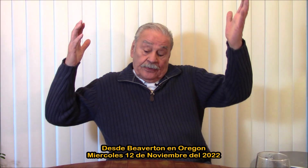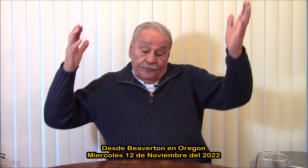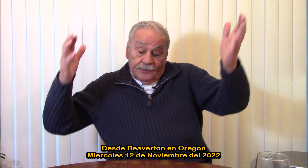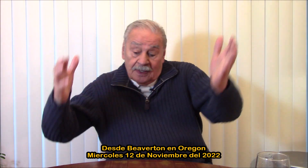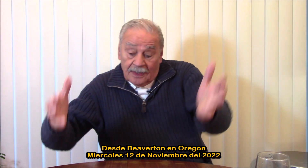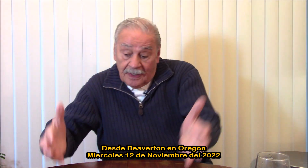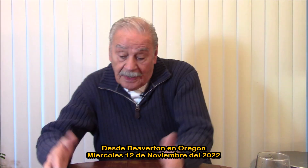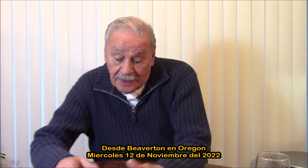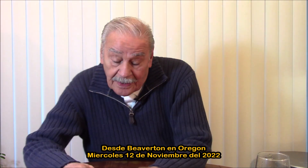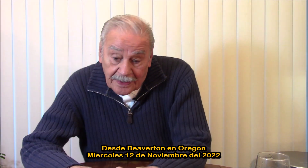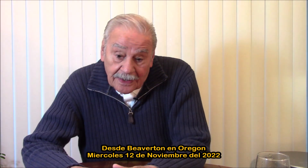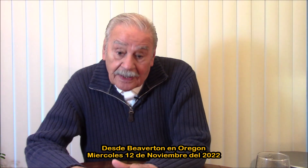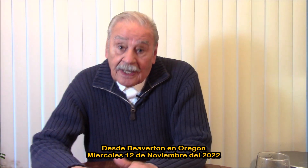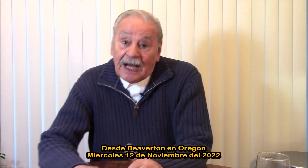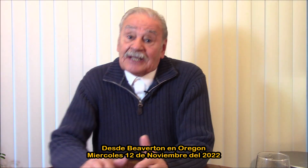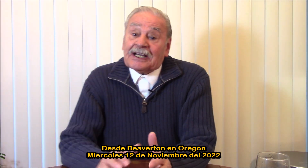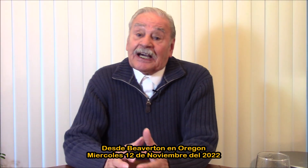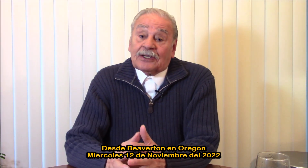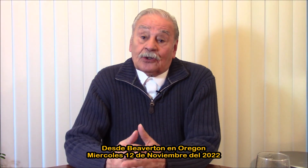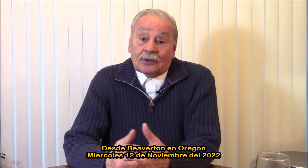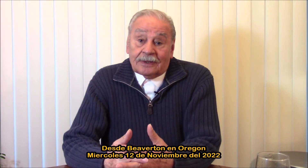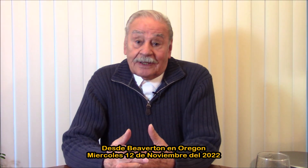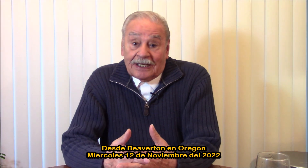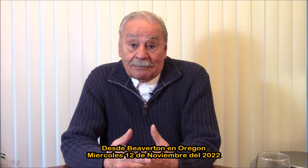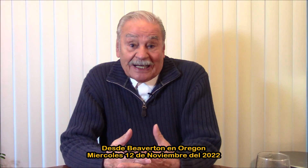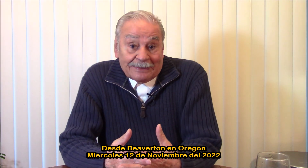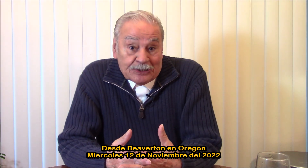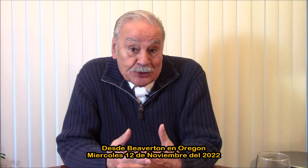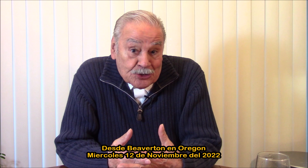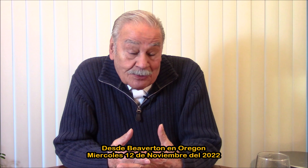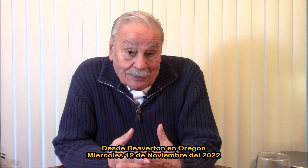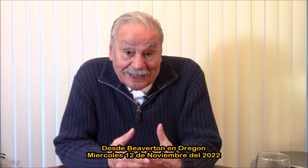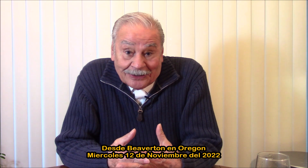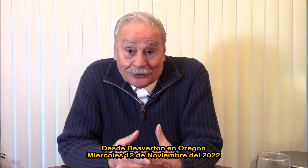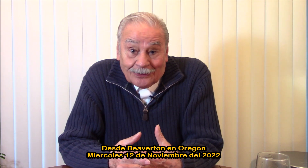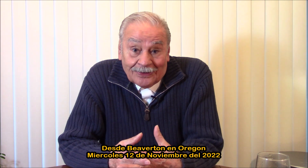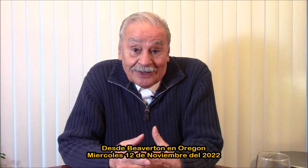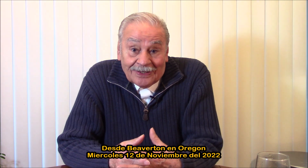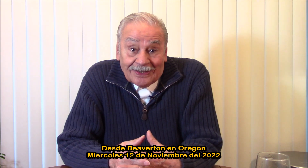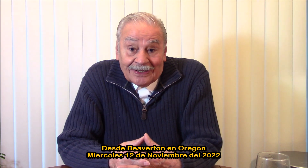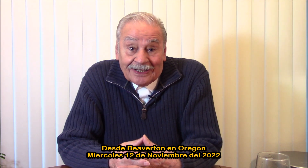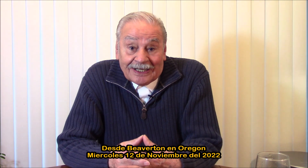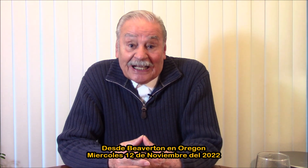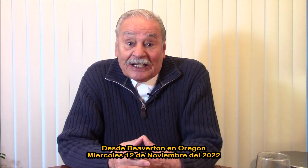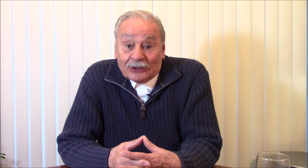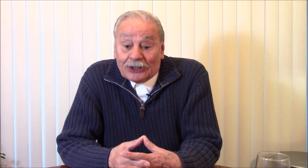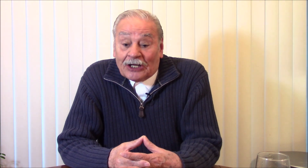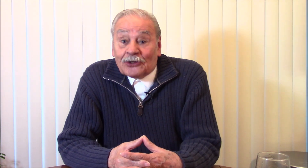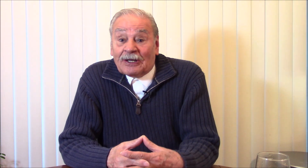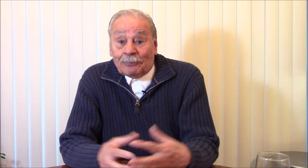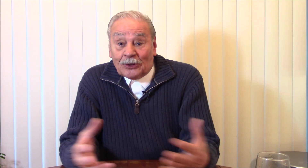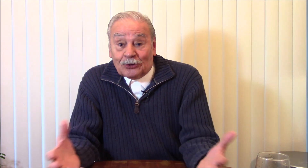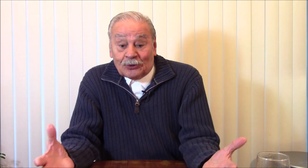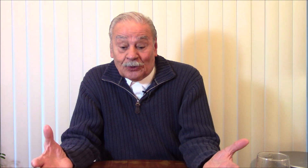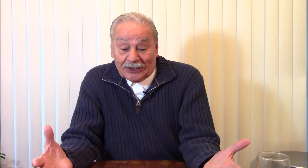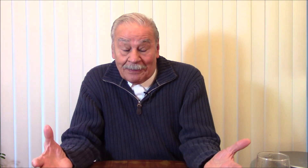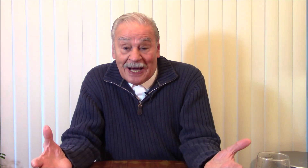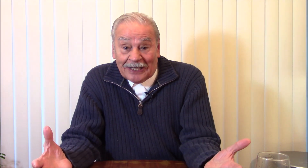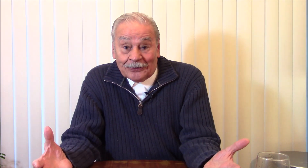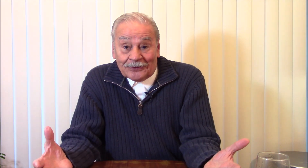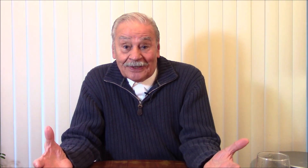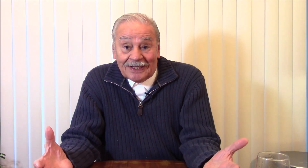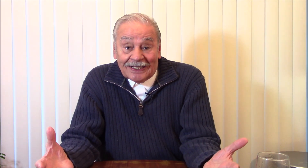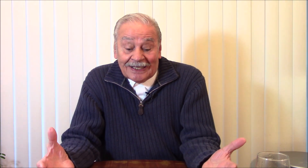Bueno, ha llegado el maravilloso momento que la historia nos ha puesto en